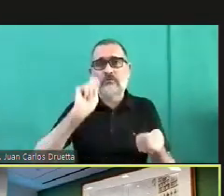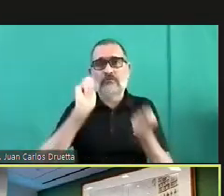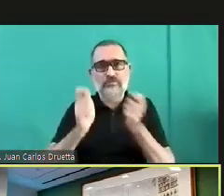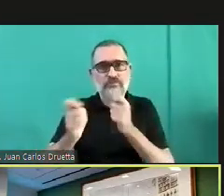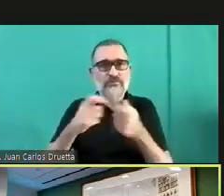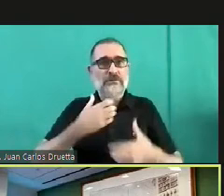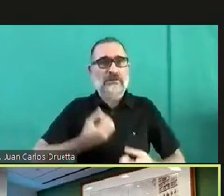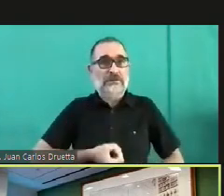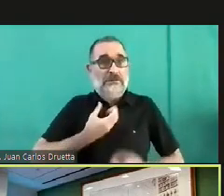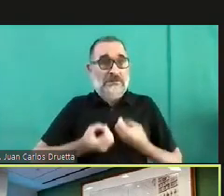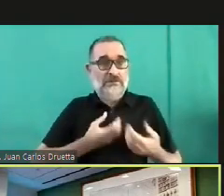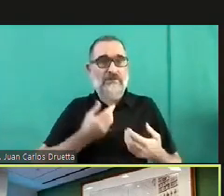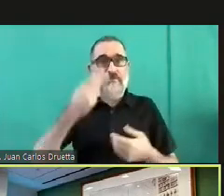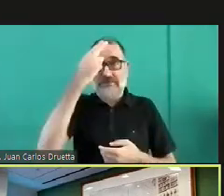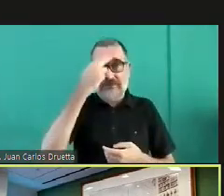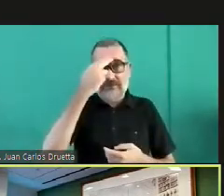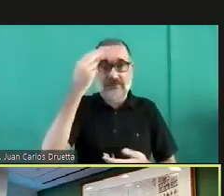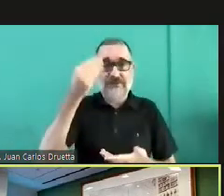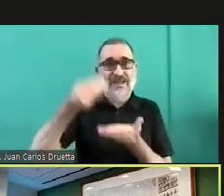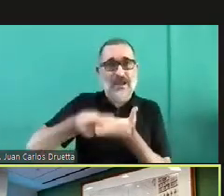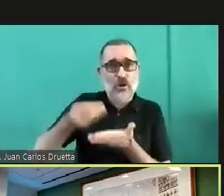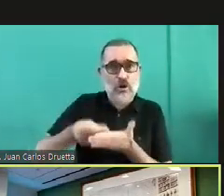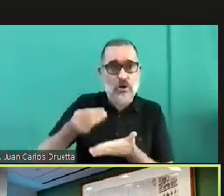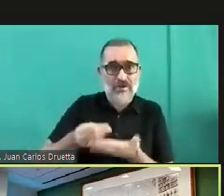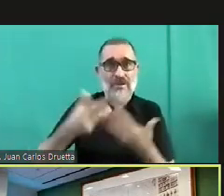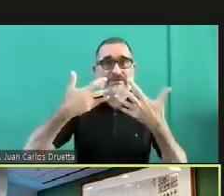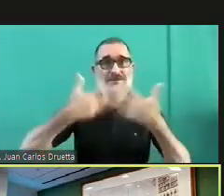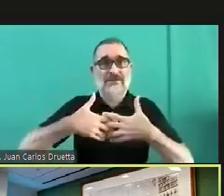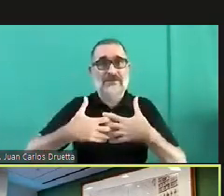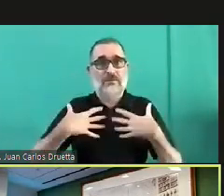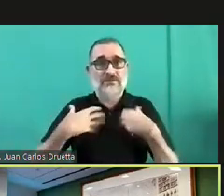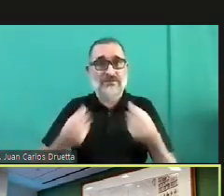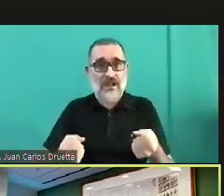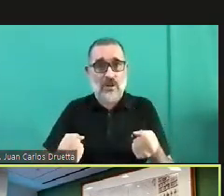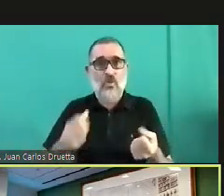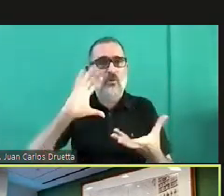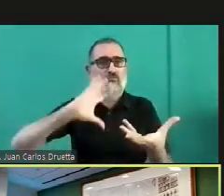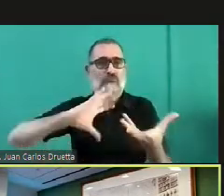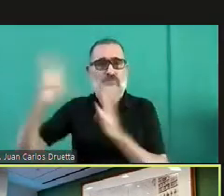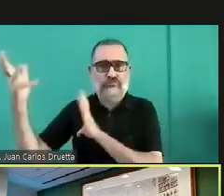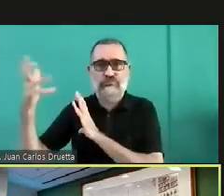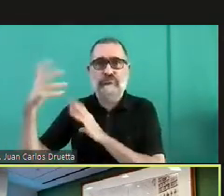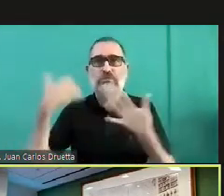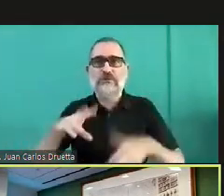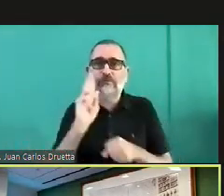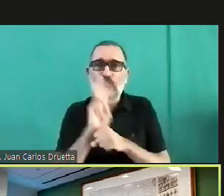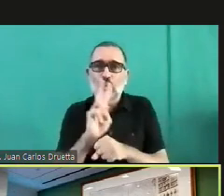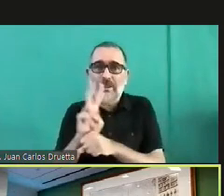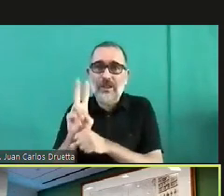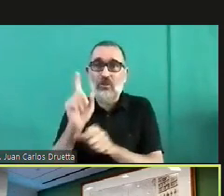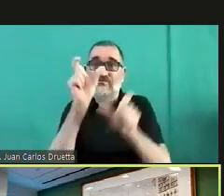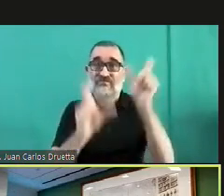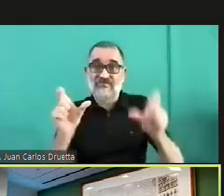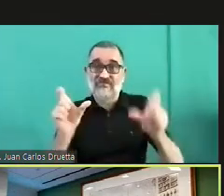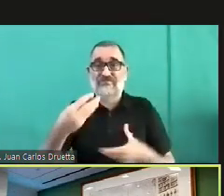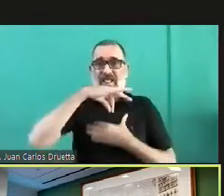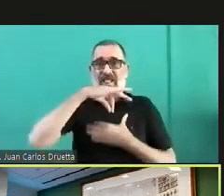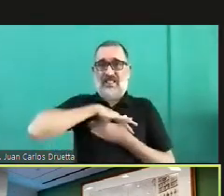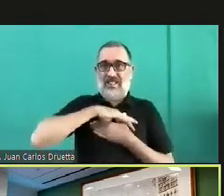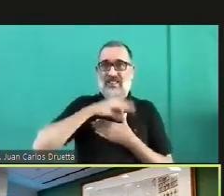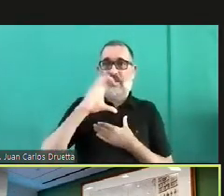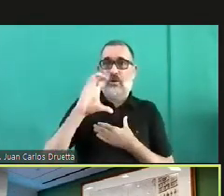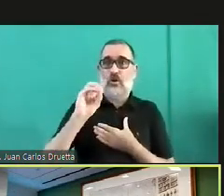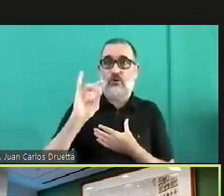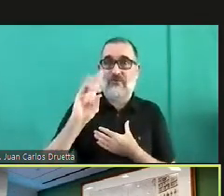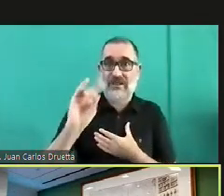sistemas y reconstruir mejor aun antes del cover luchábamos para atender